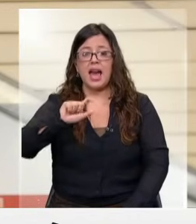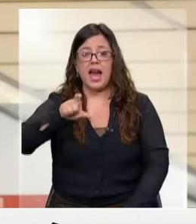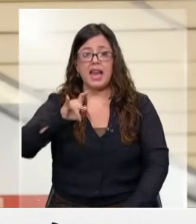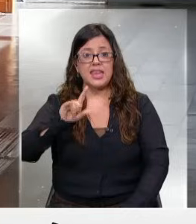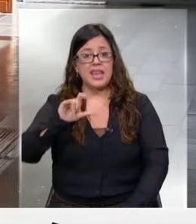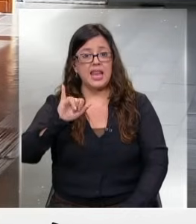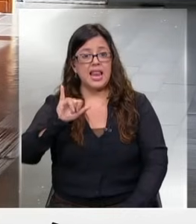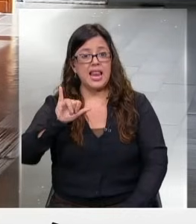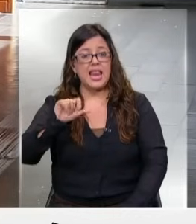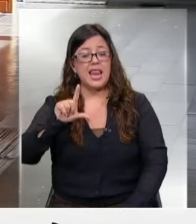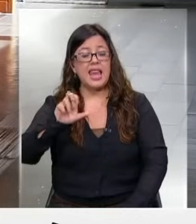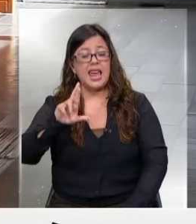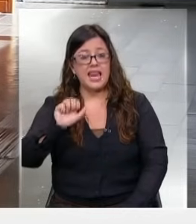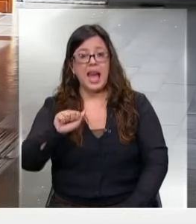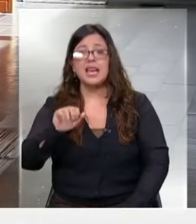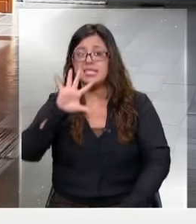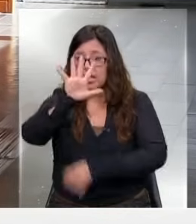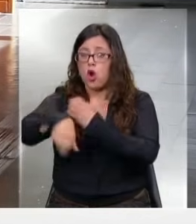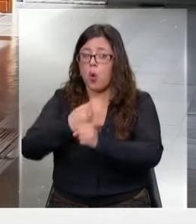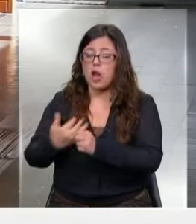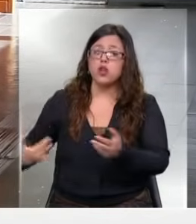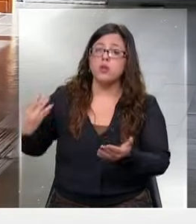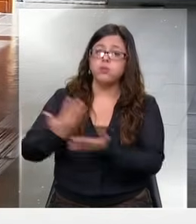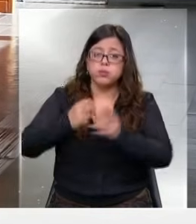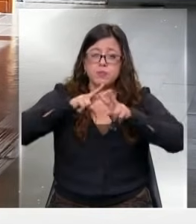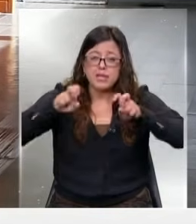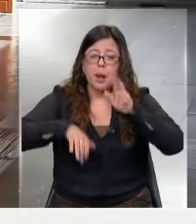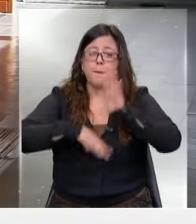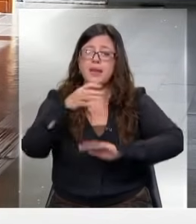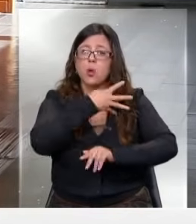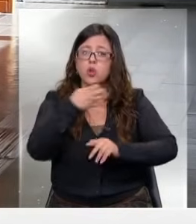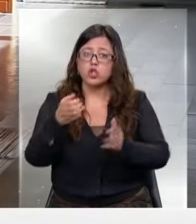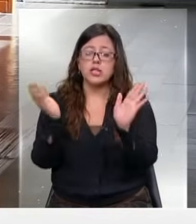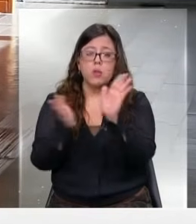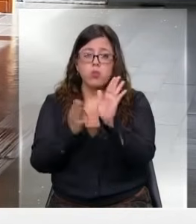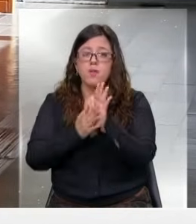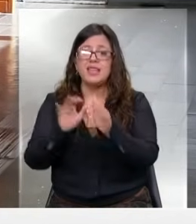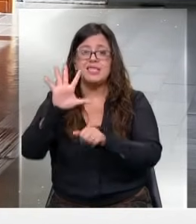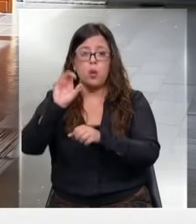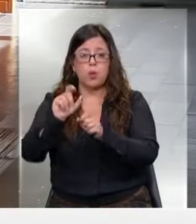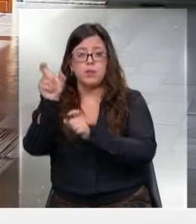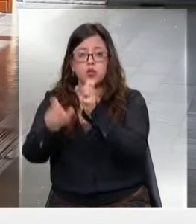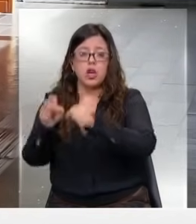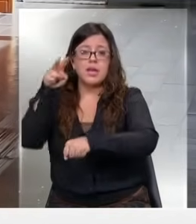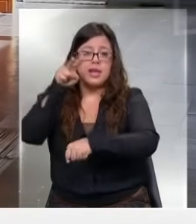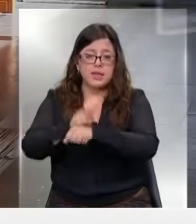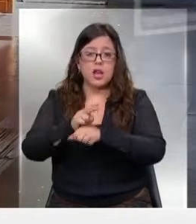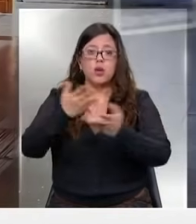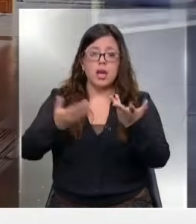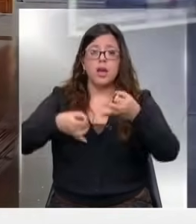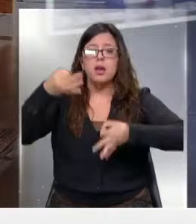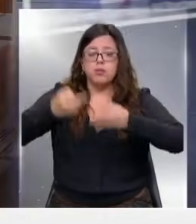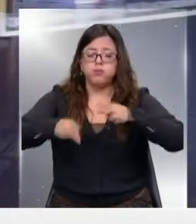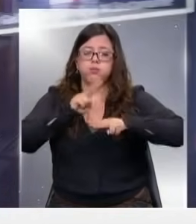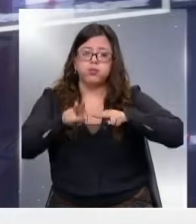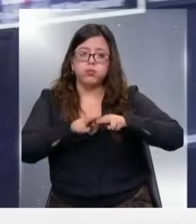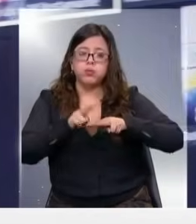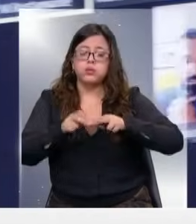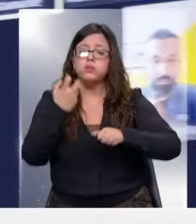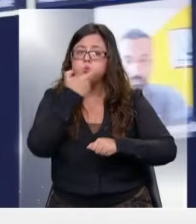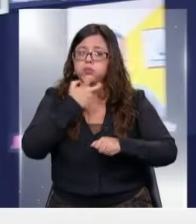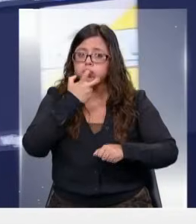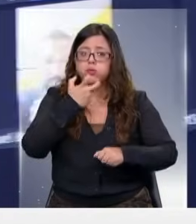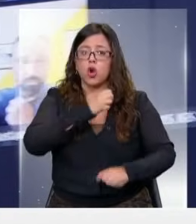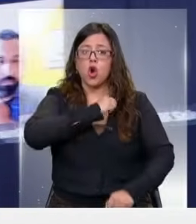Luego de 5 años de investigación, más de 400 pruebas y 50 testigos, la audiencia de preparación de juicio oral